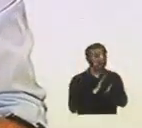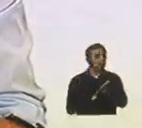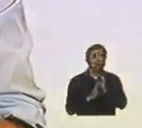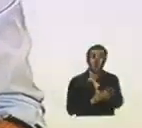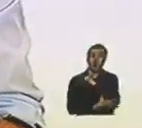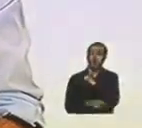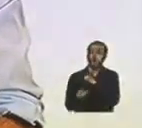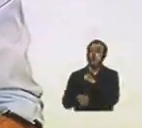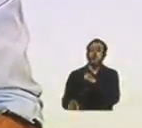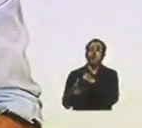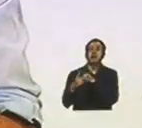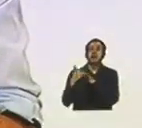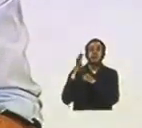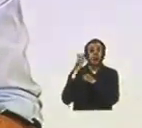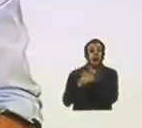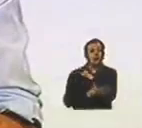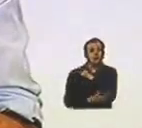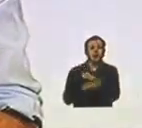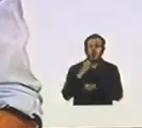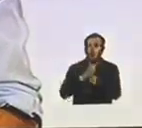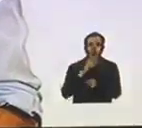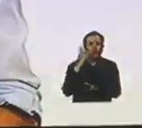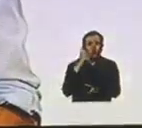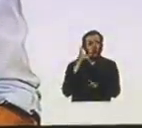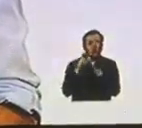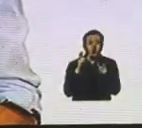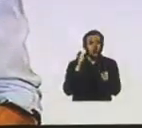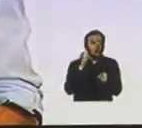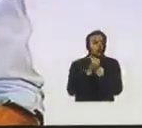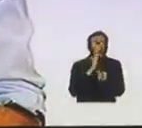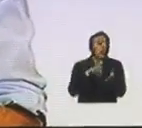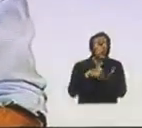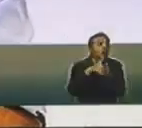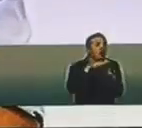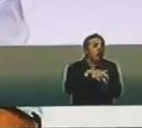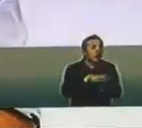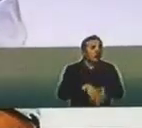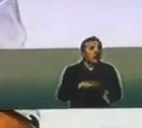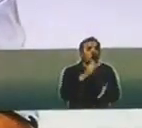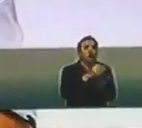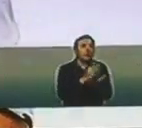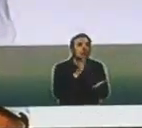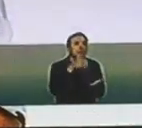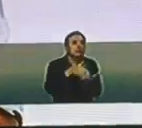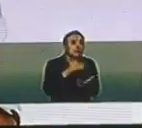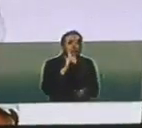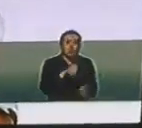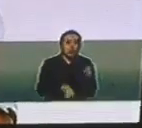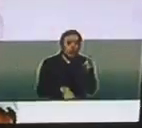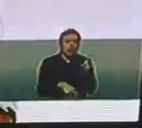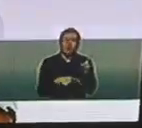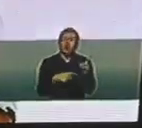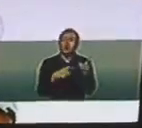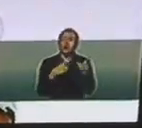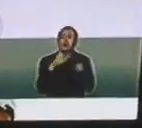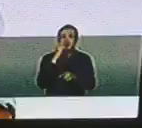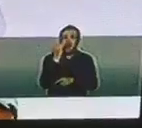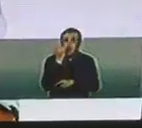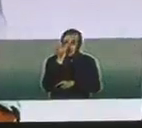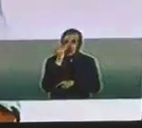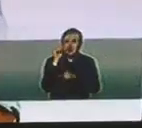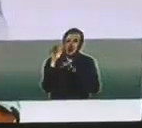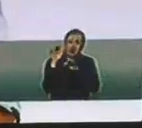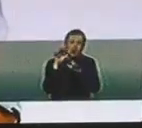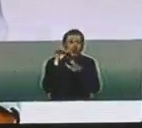adelante. Los que más sufren son los que pierden el empleo, los que ya no pueden volver a su finca florícola en Cotopaxi. Fueron entre indígenas